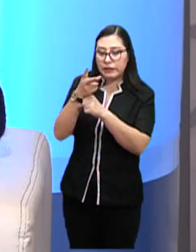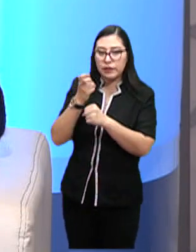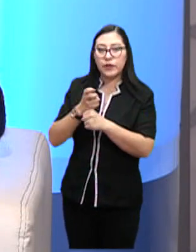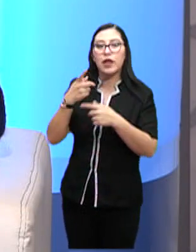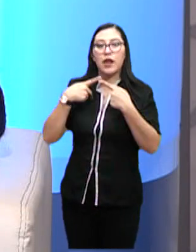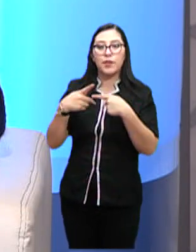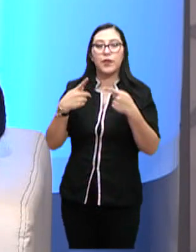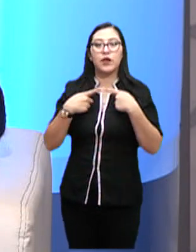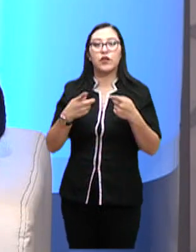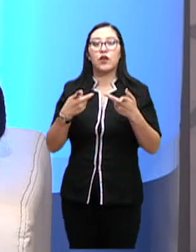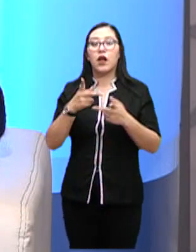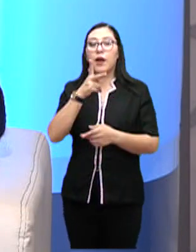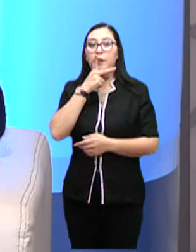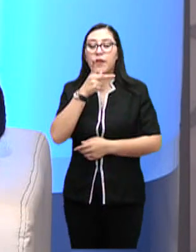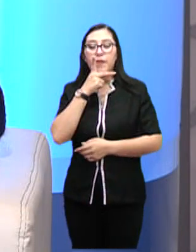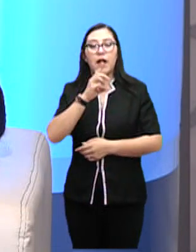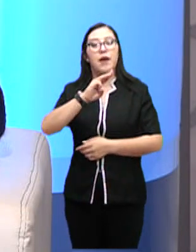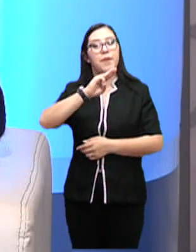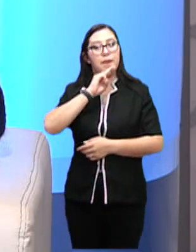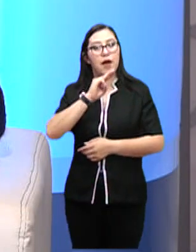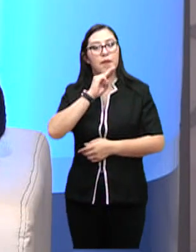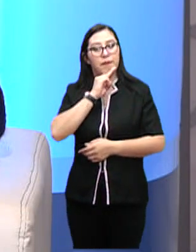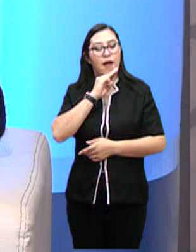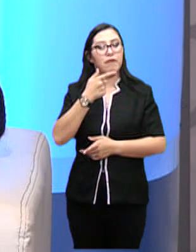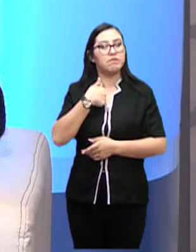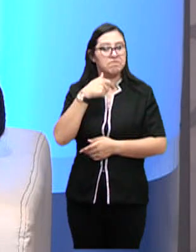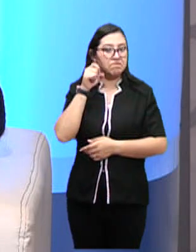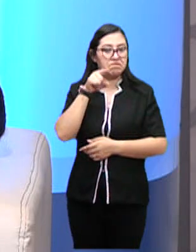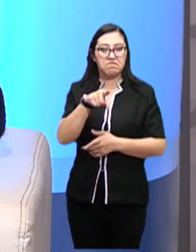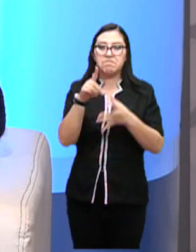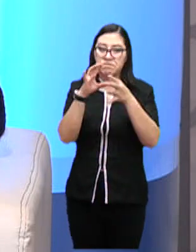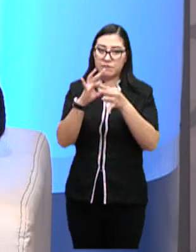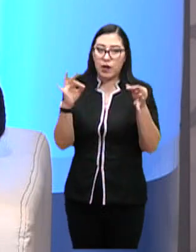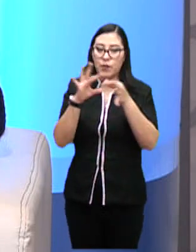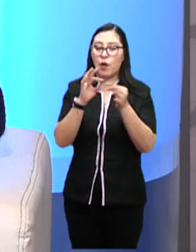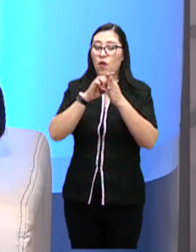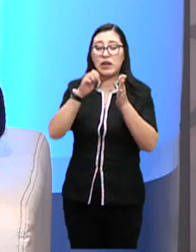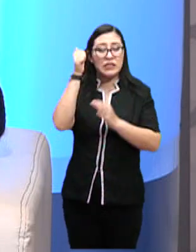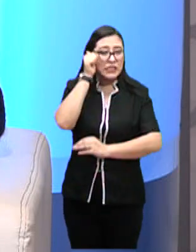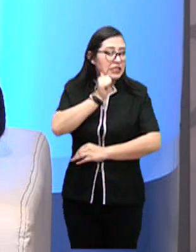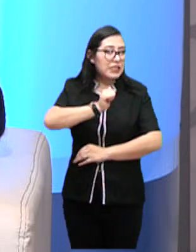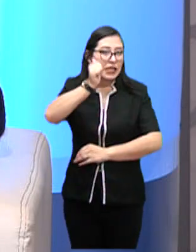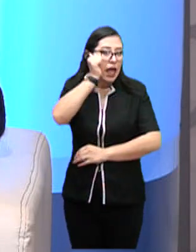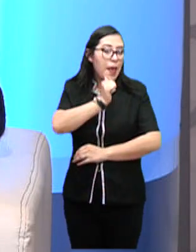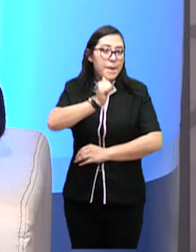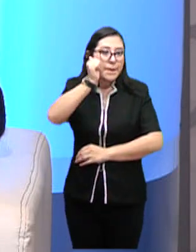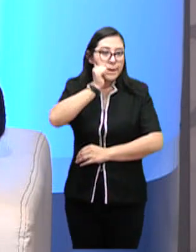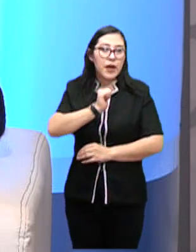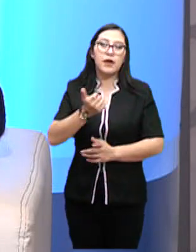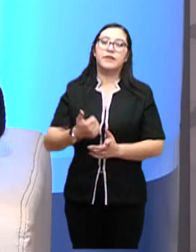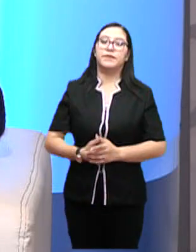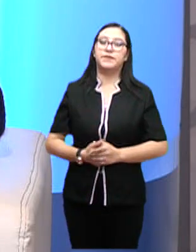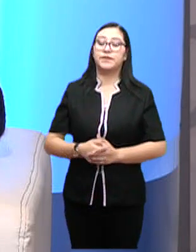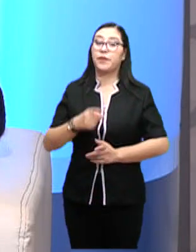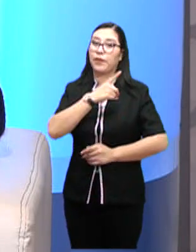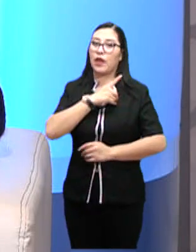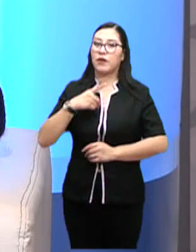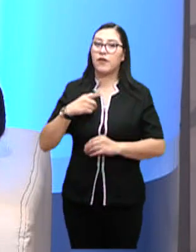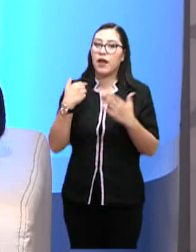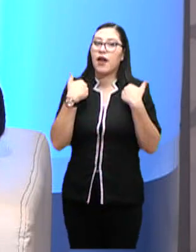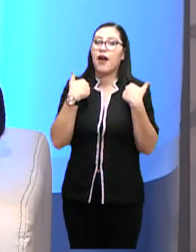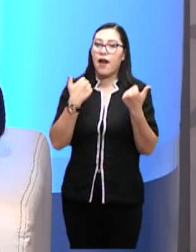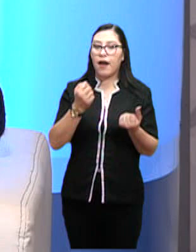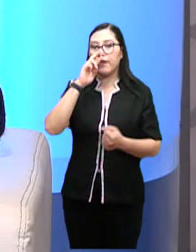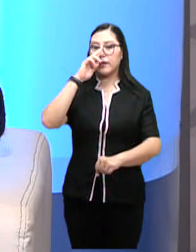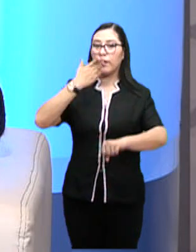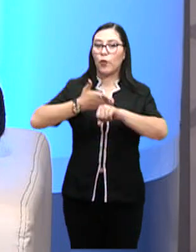sociedad, a los padres de familia, como lo hemos mencionado, que en todo momento tengamos conciencia y la responsabilidad que